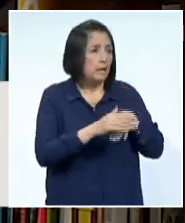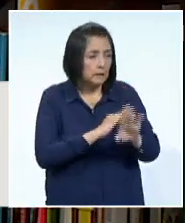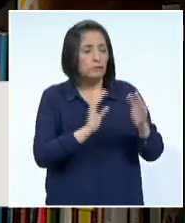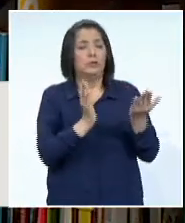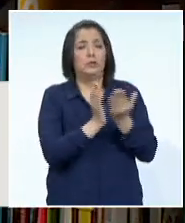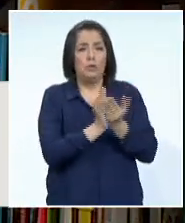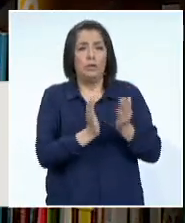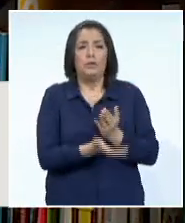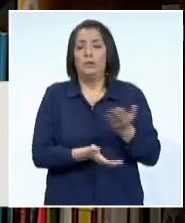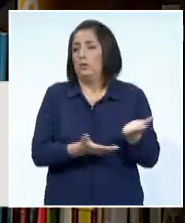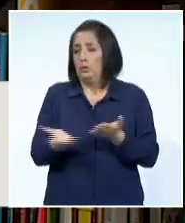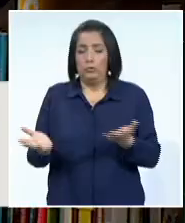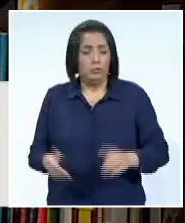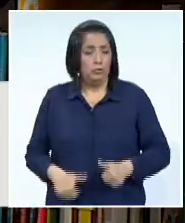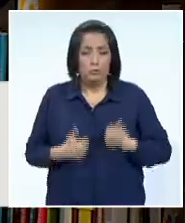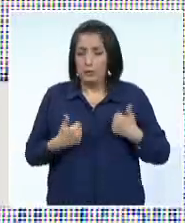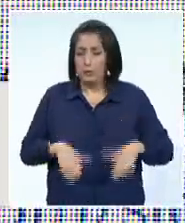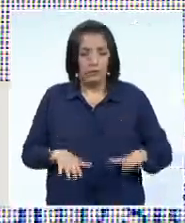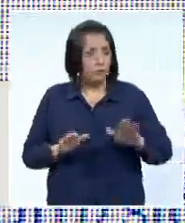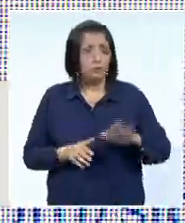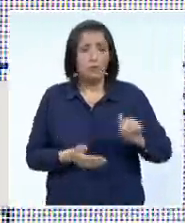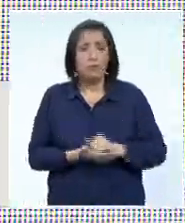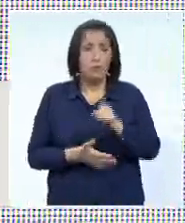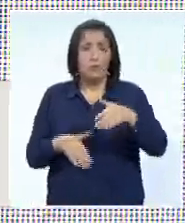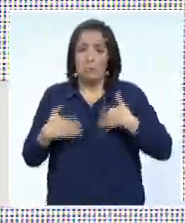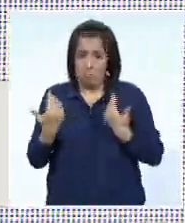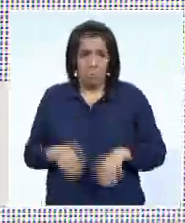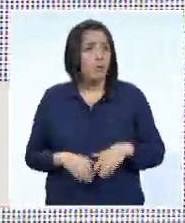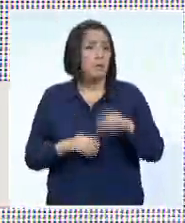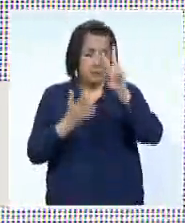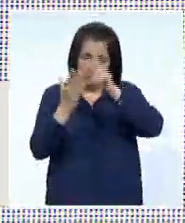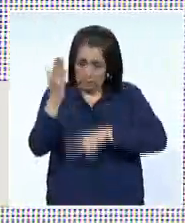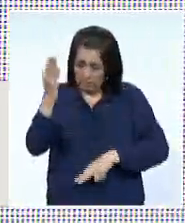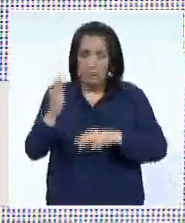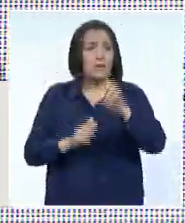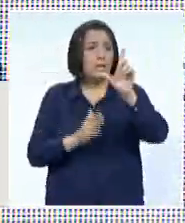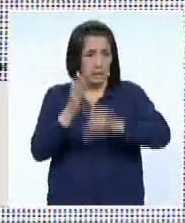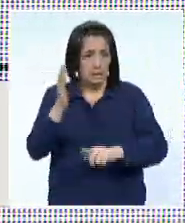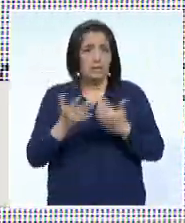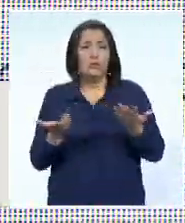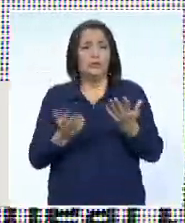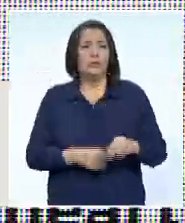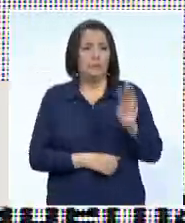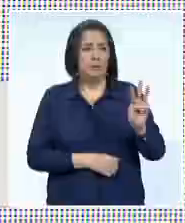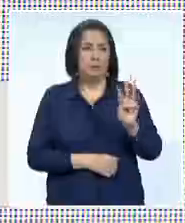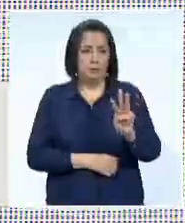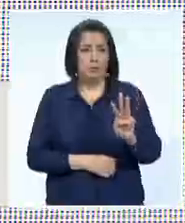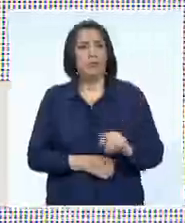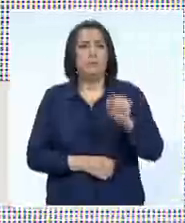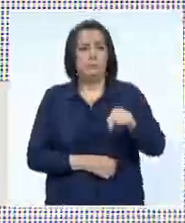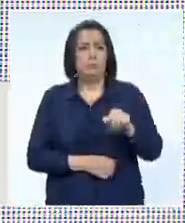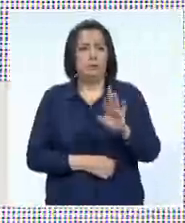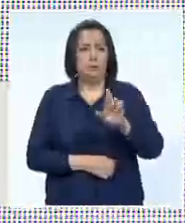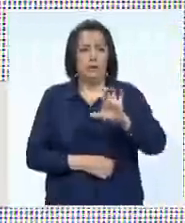los ámbitos donde transcurre la vida de un niño. Usted puede revisar la lista completa de los más buscados ingresando a